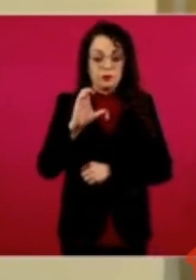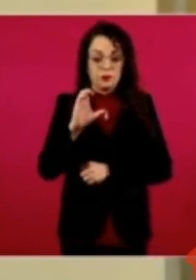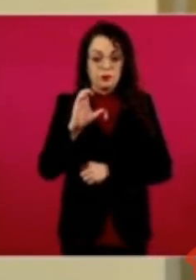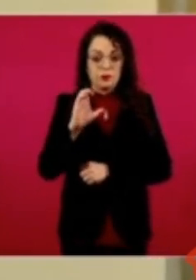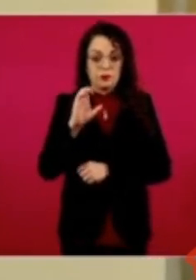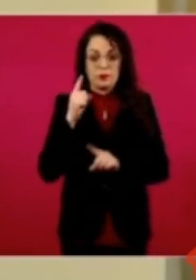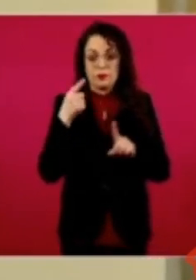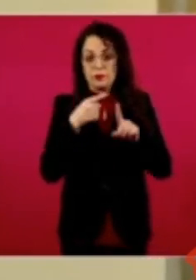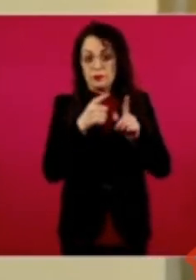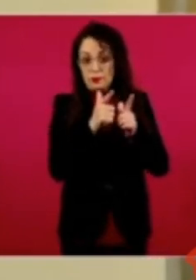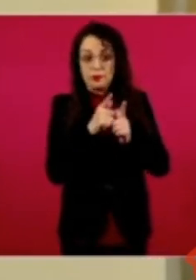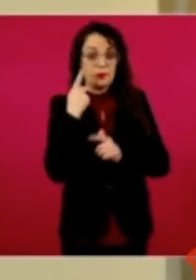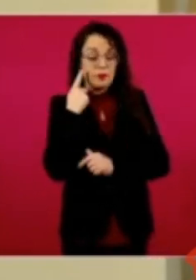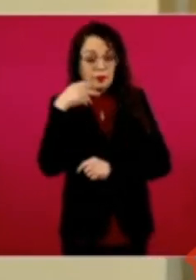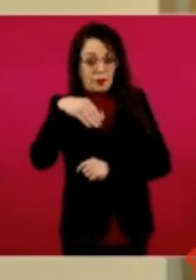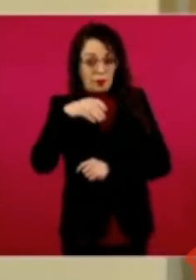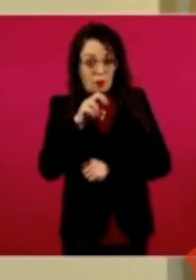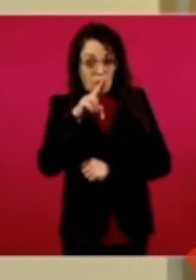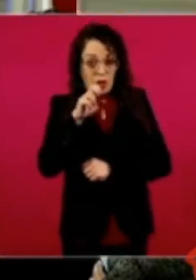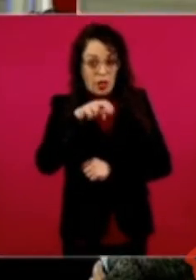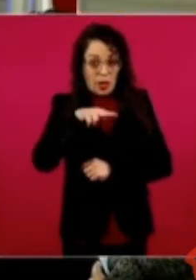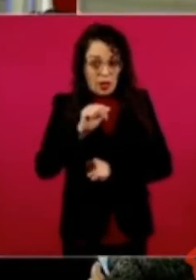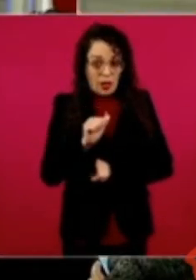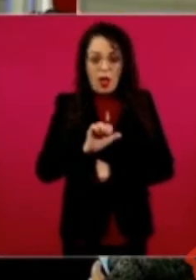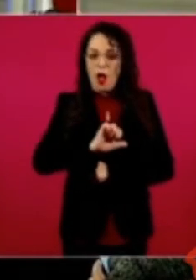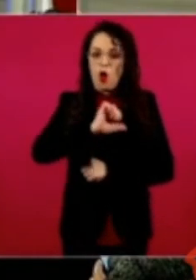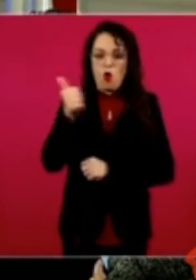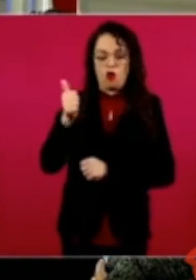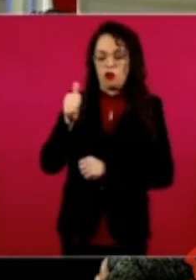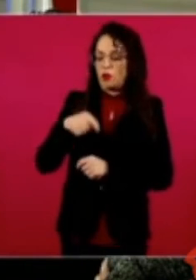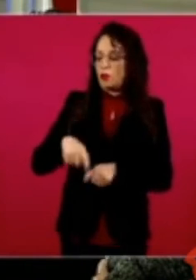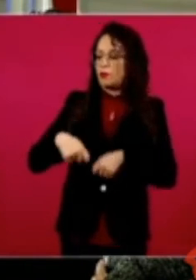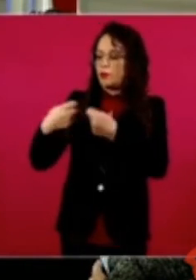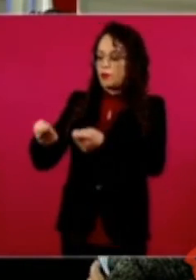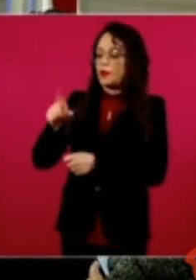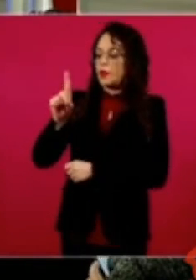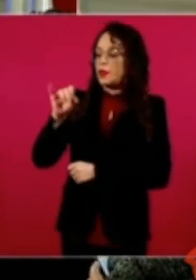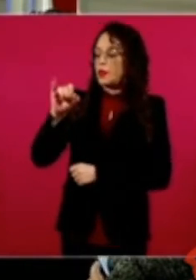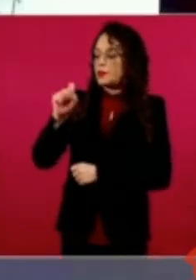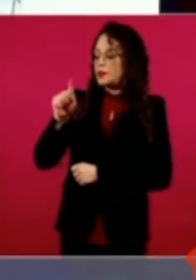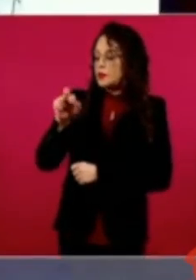Morena, sería otro distrito.